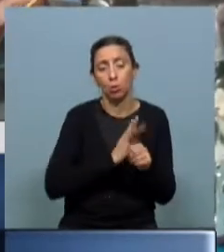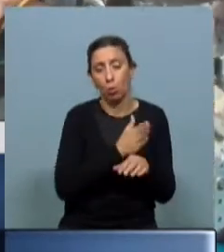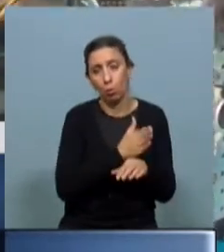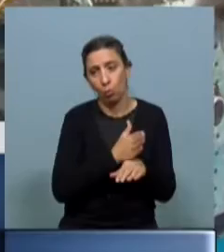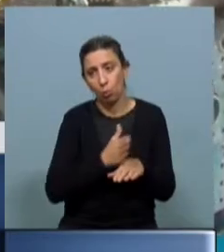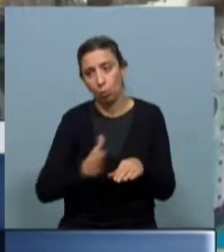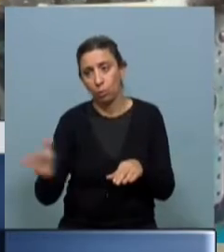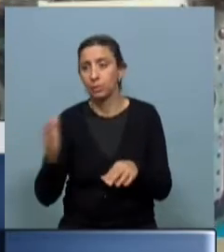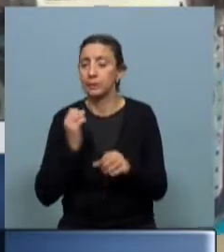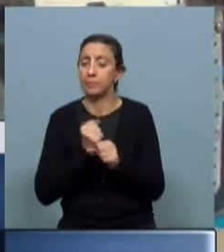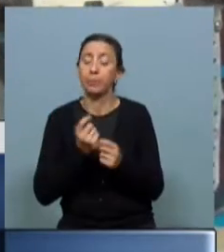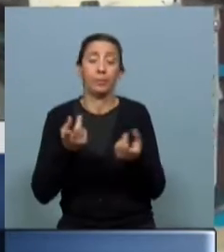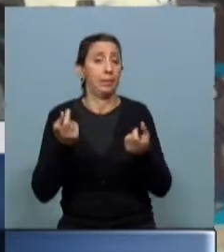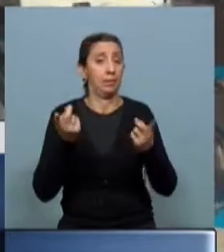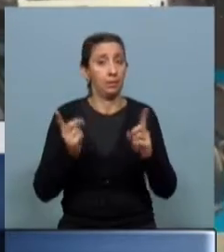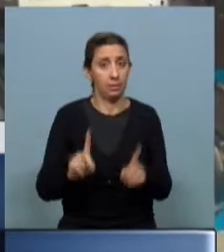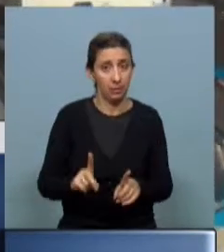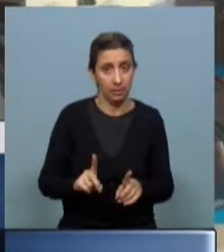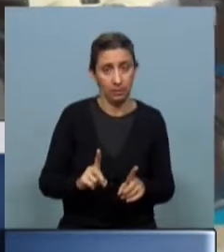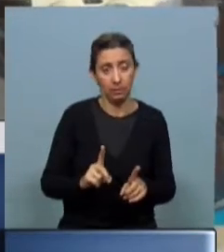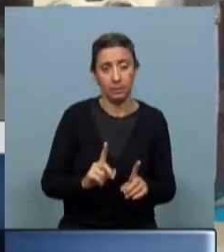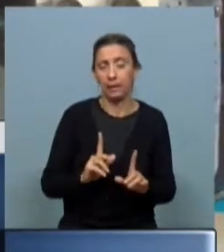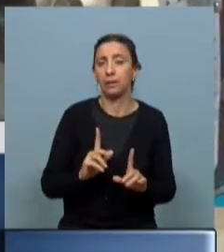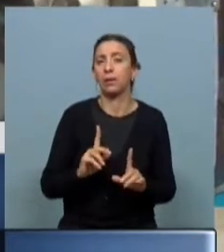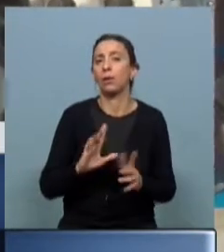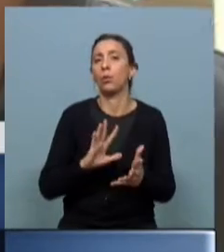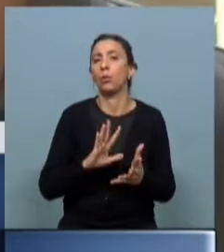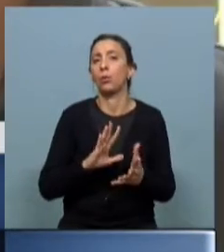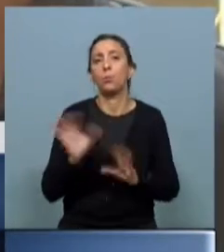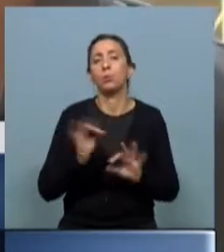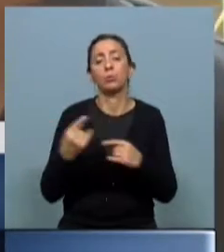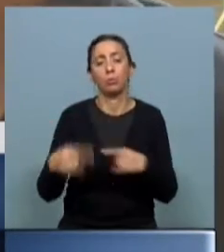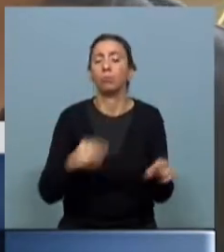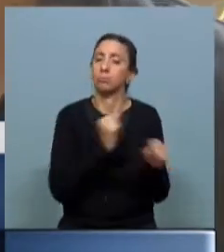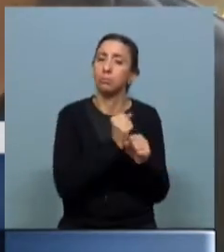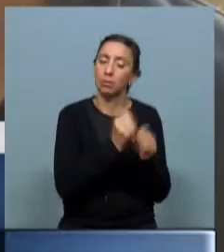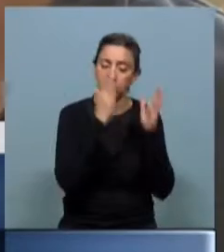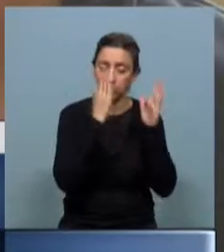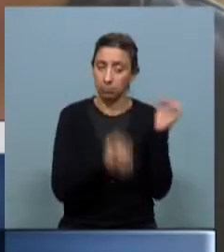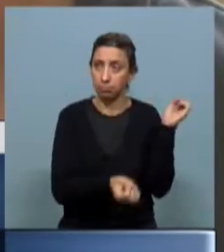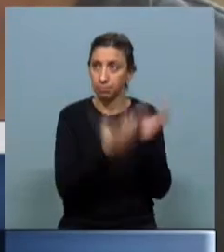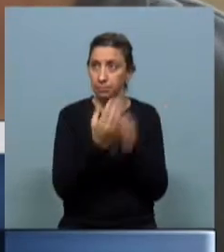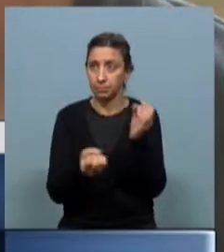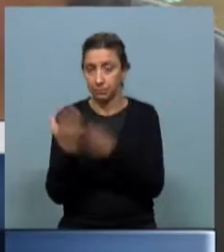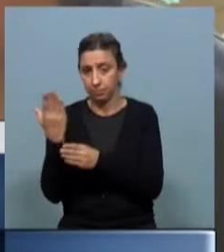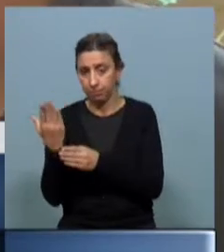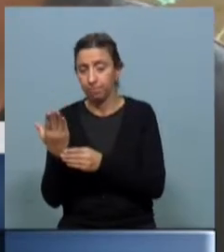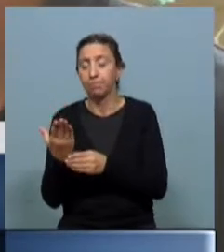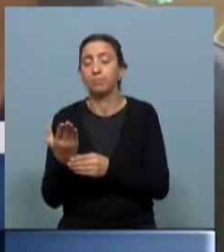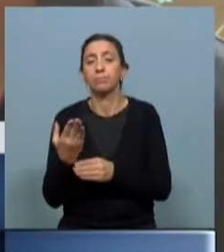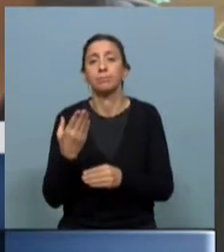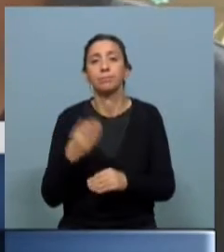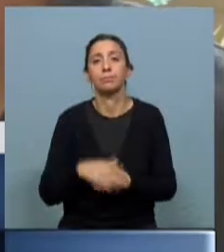año y además van realizando otros tipos de proyectos que van surgiendo y bueno, con